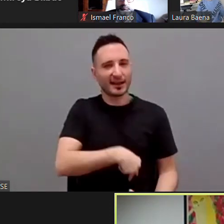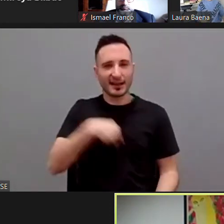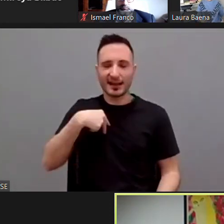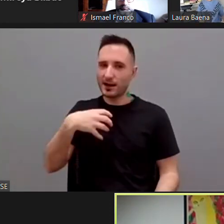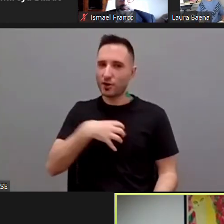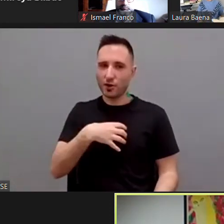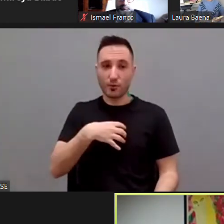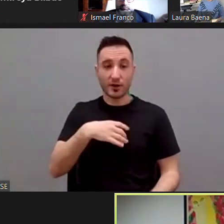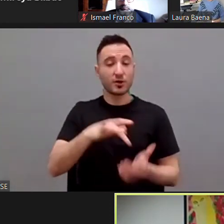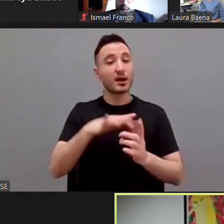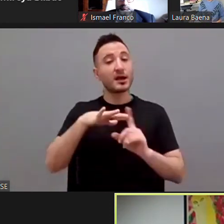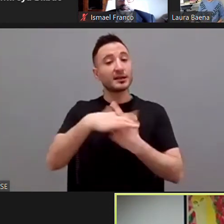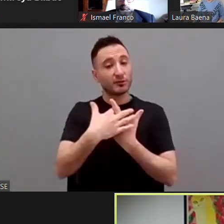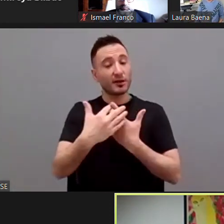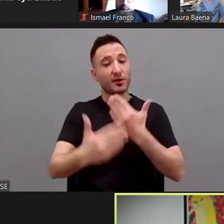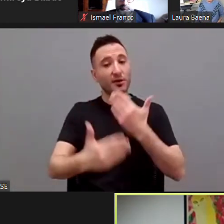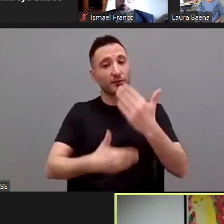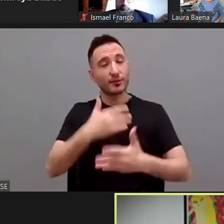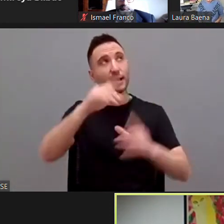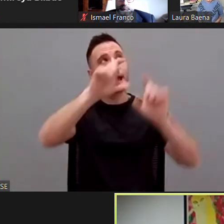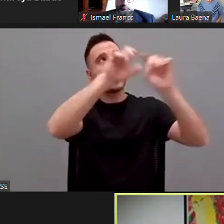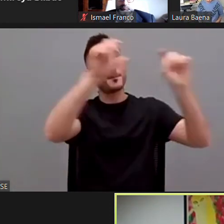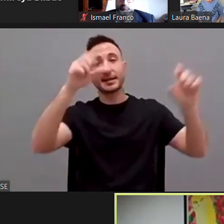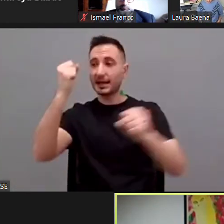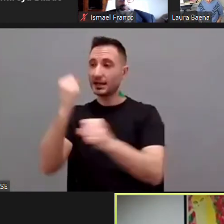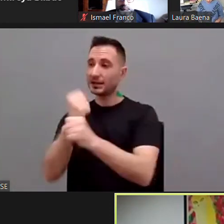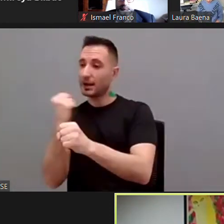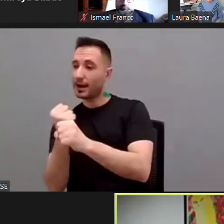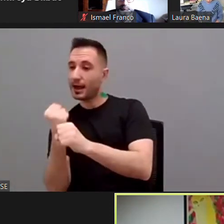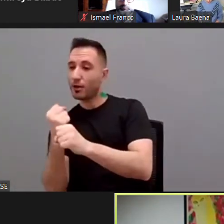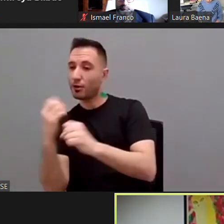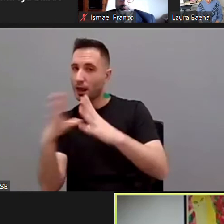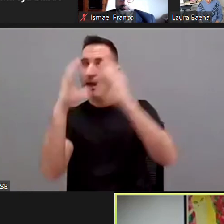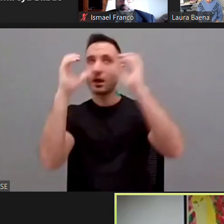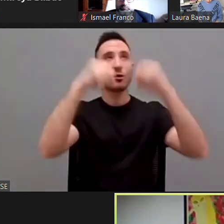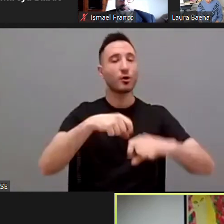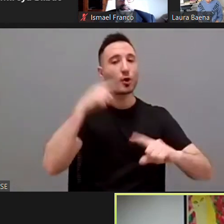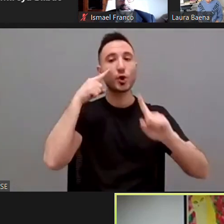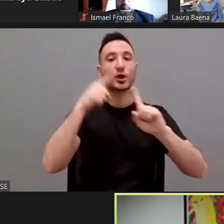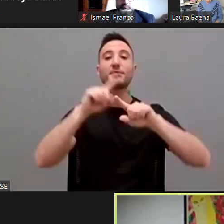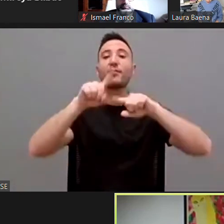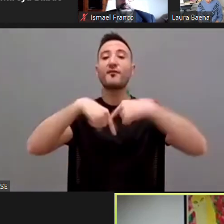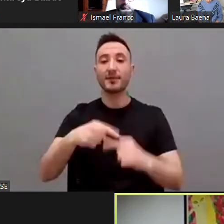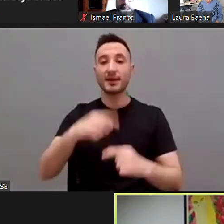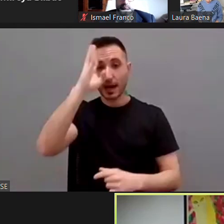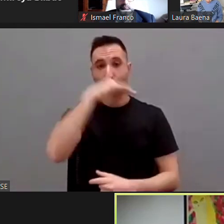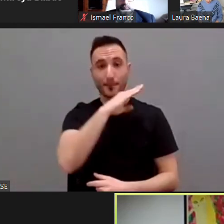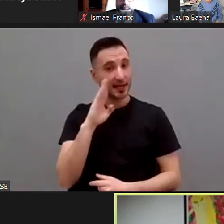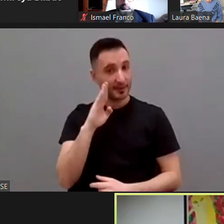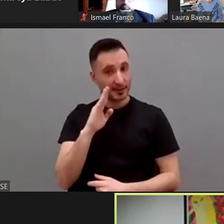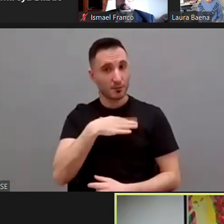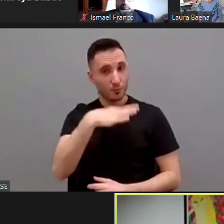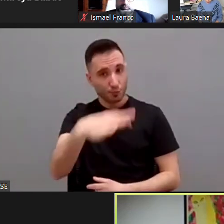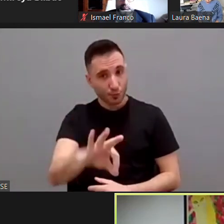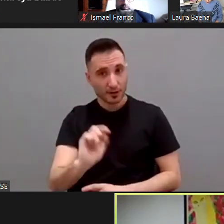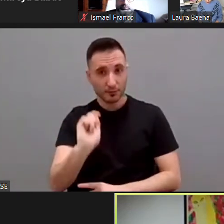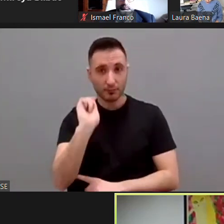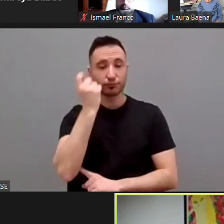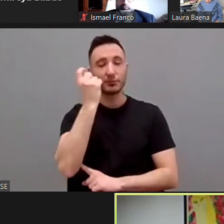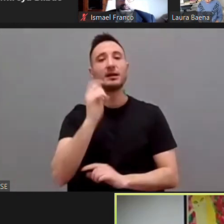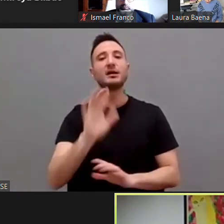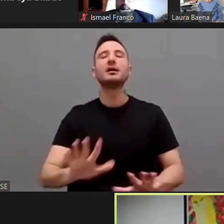situación de conciliación para las familias, los padres y las madres, pero sin ninguna duda